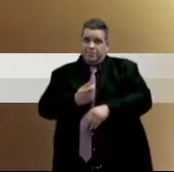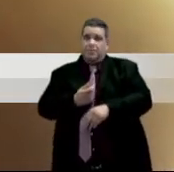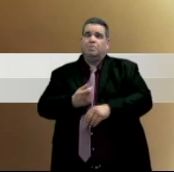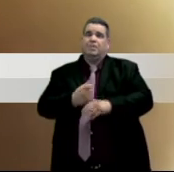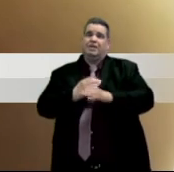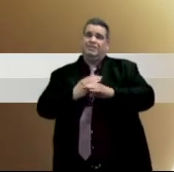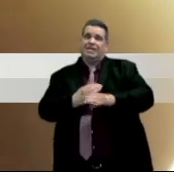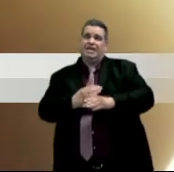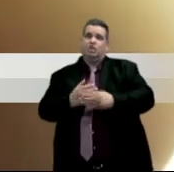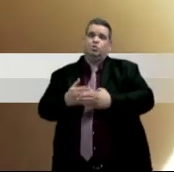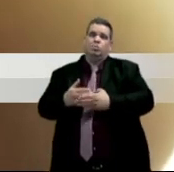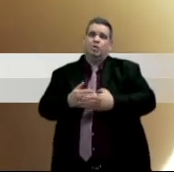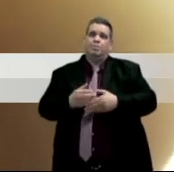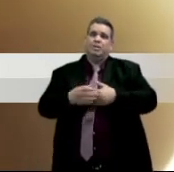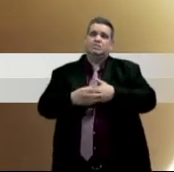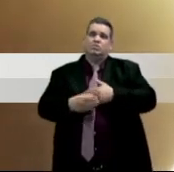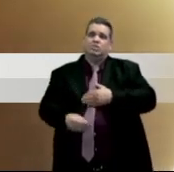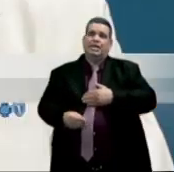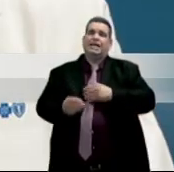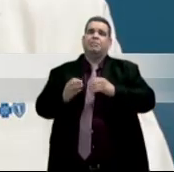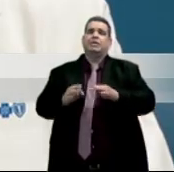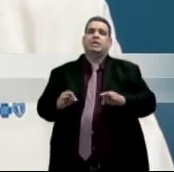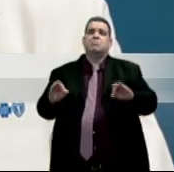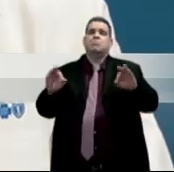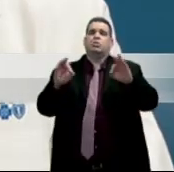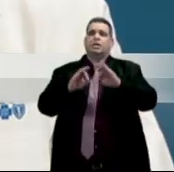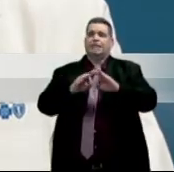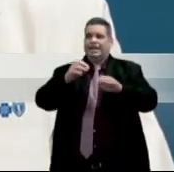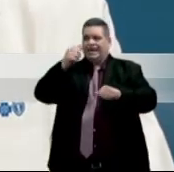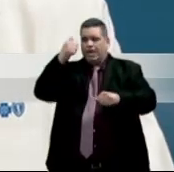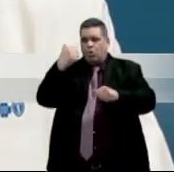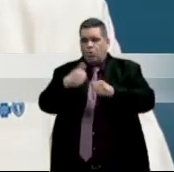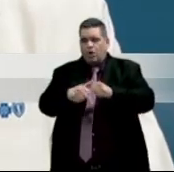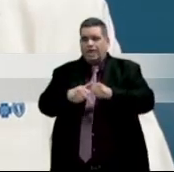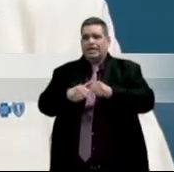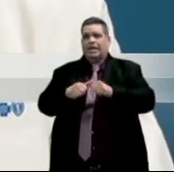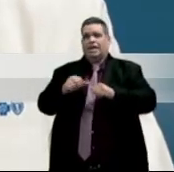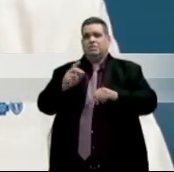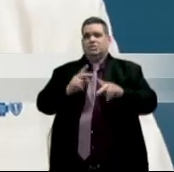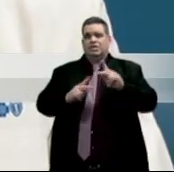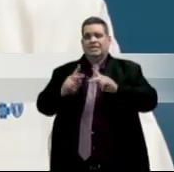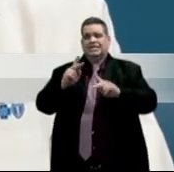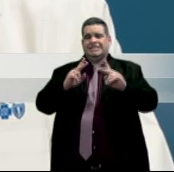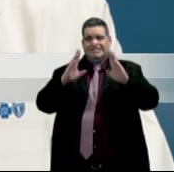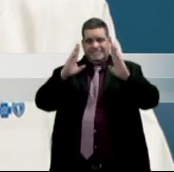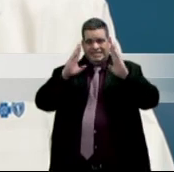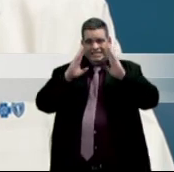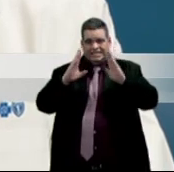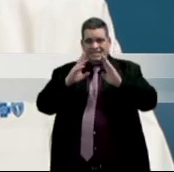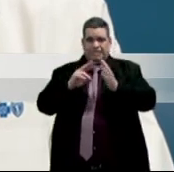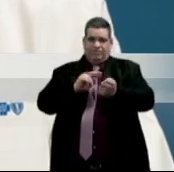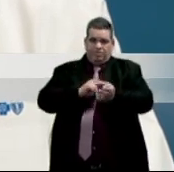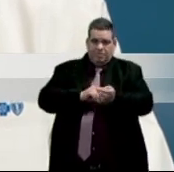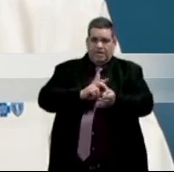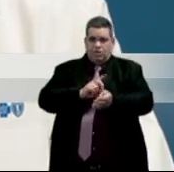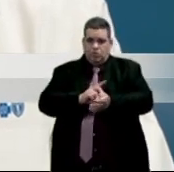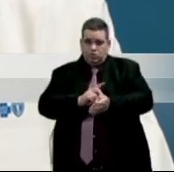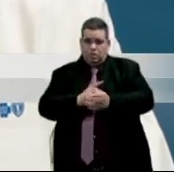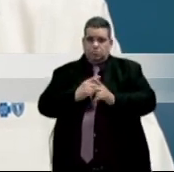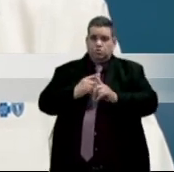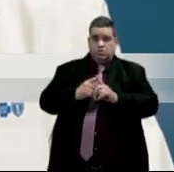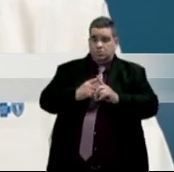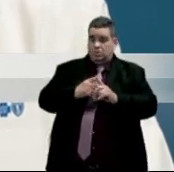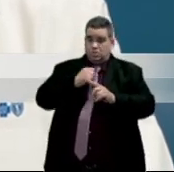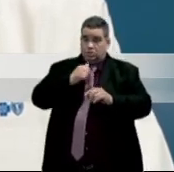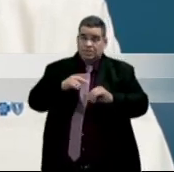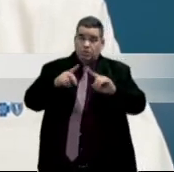se contagie. Es importante que le recuerdes al personal que te esté atendiendo si resultaste positiva y si no te